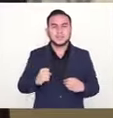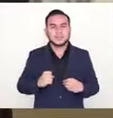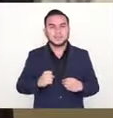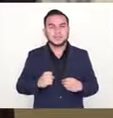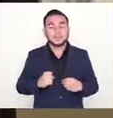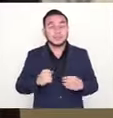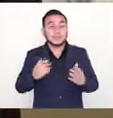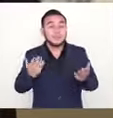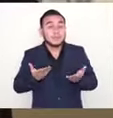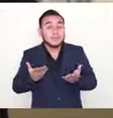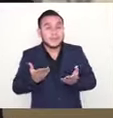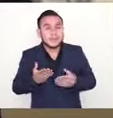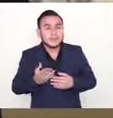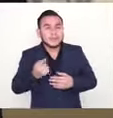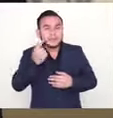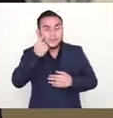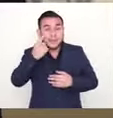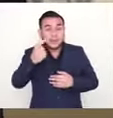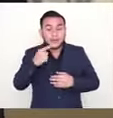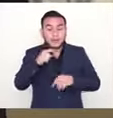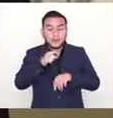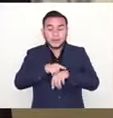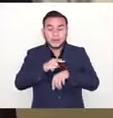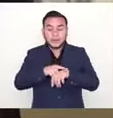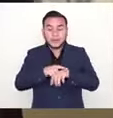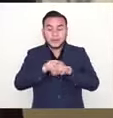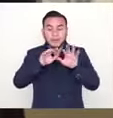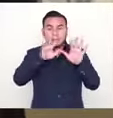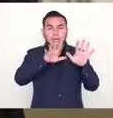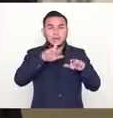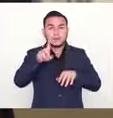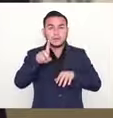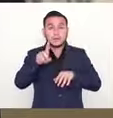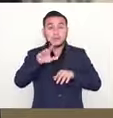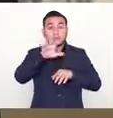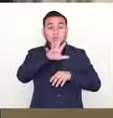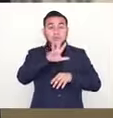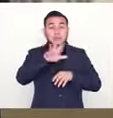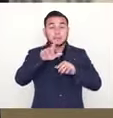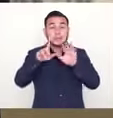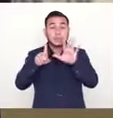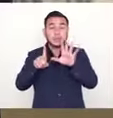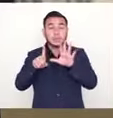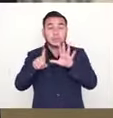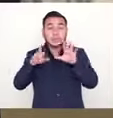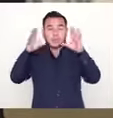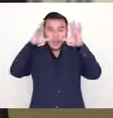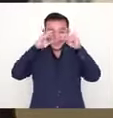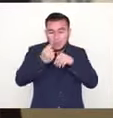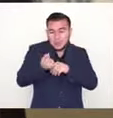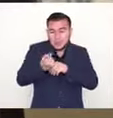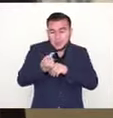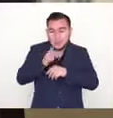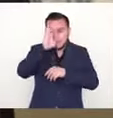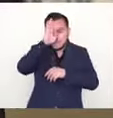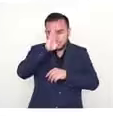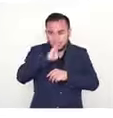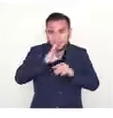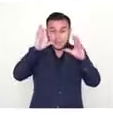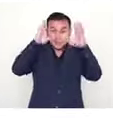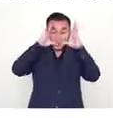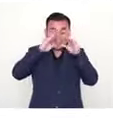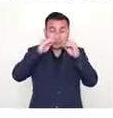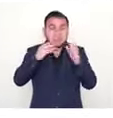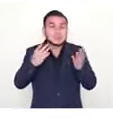y dice él esto fue véanla ahora esto fue a las 1156 de la noche ese a 4 minutos antes de la medianoche dice el